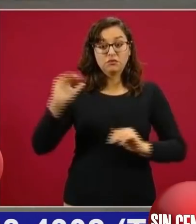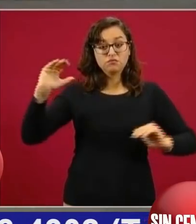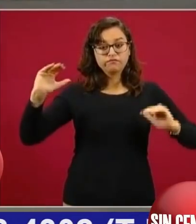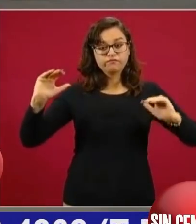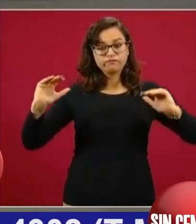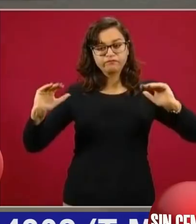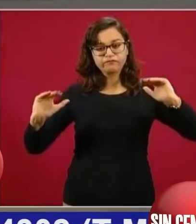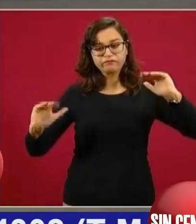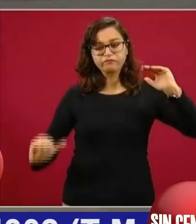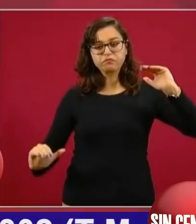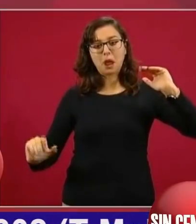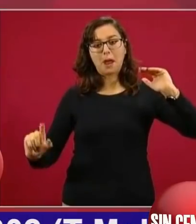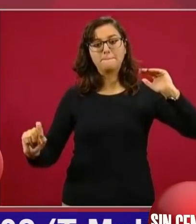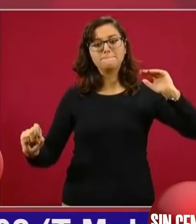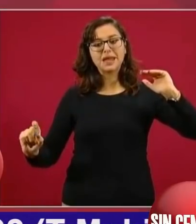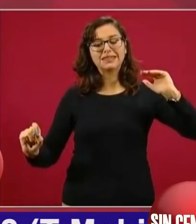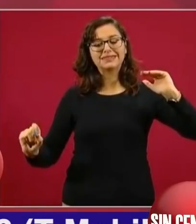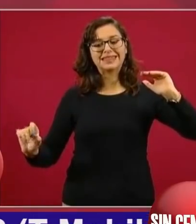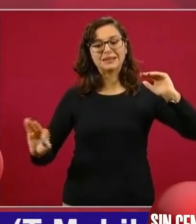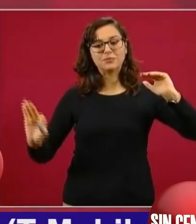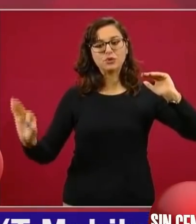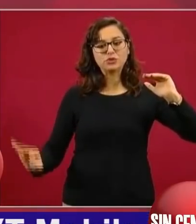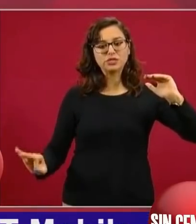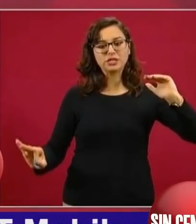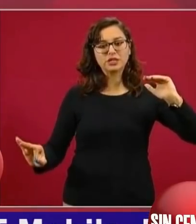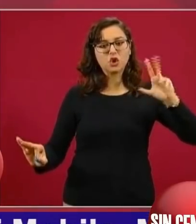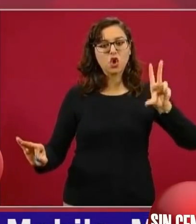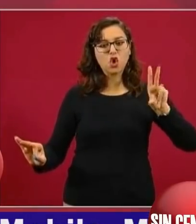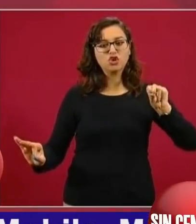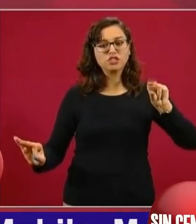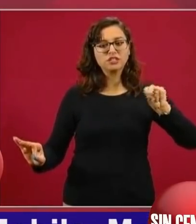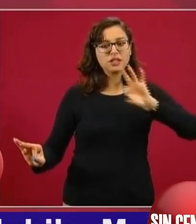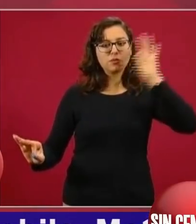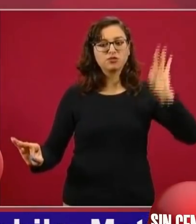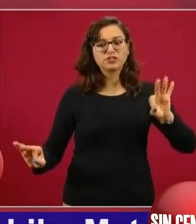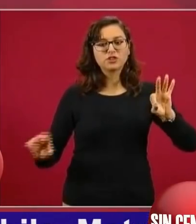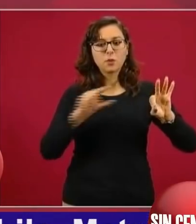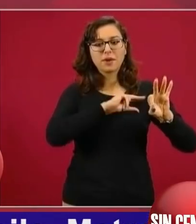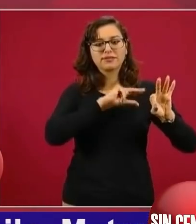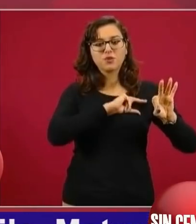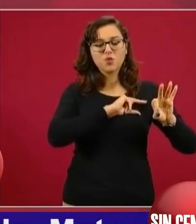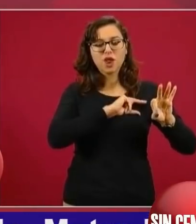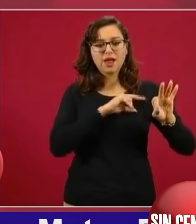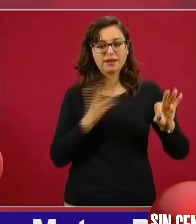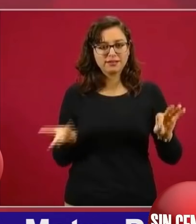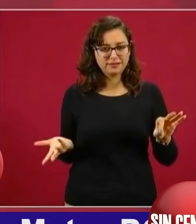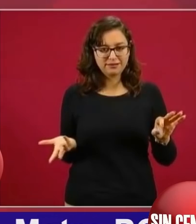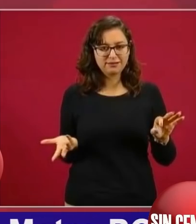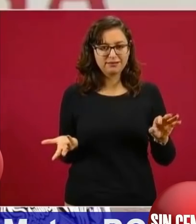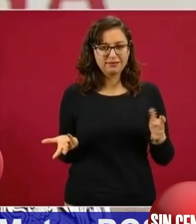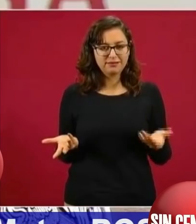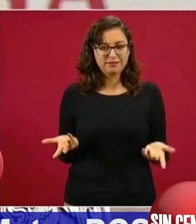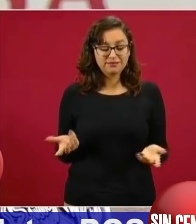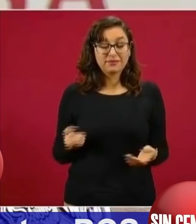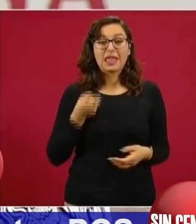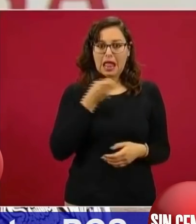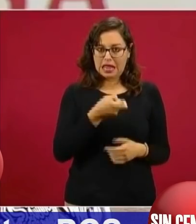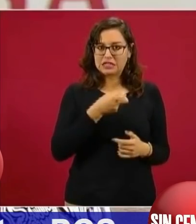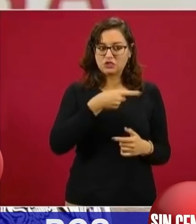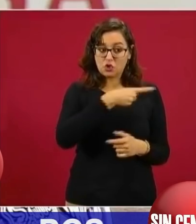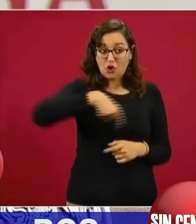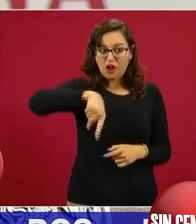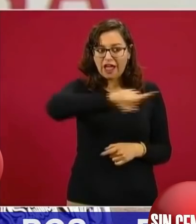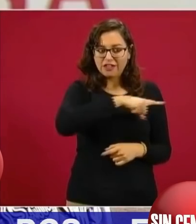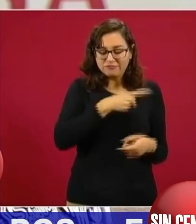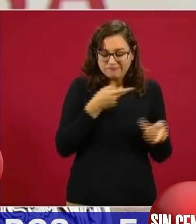20% de generación de energía, 80% particulares. Ese era el plan,